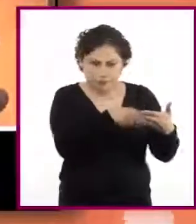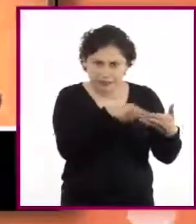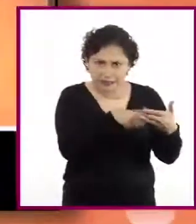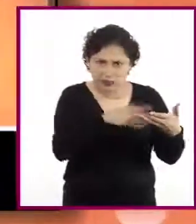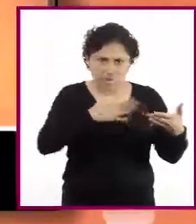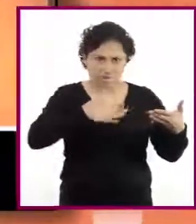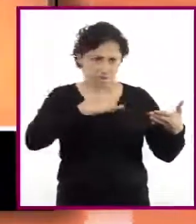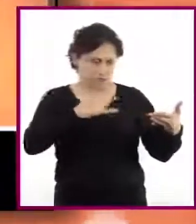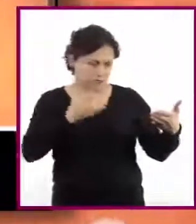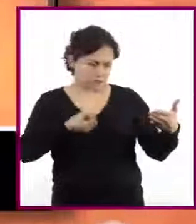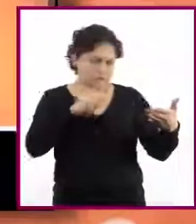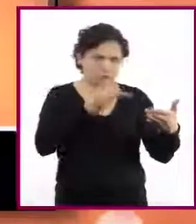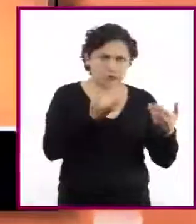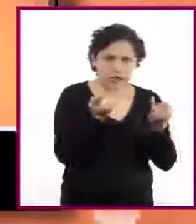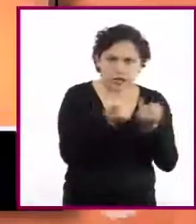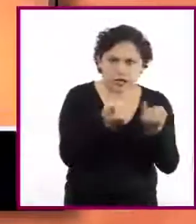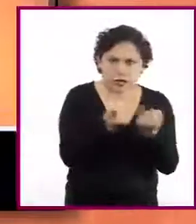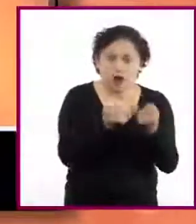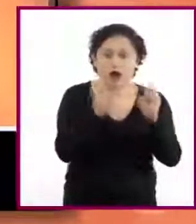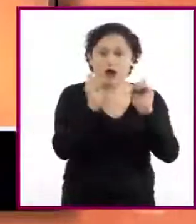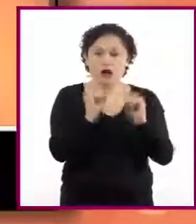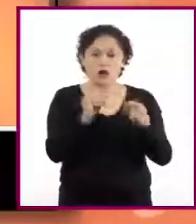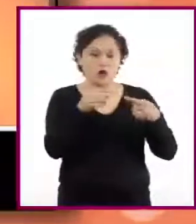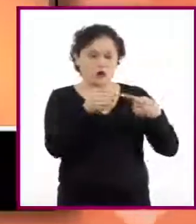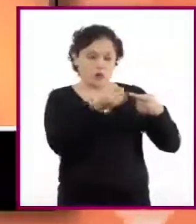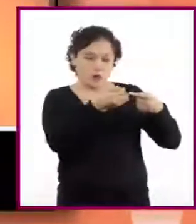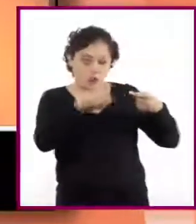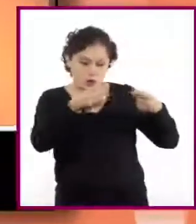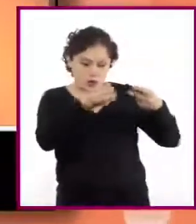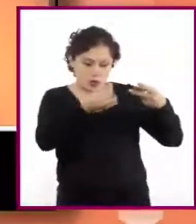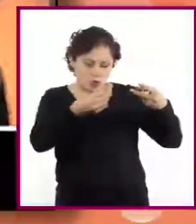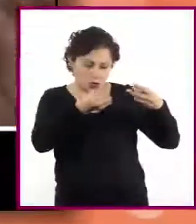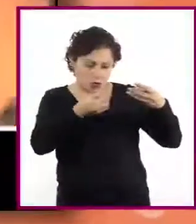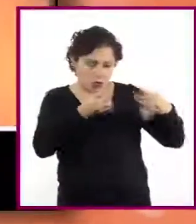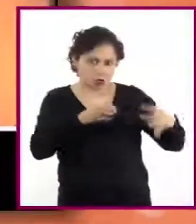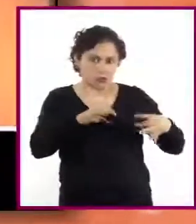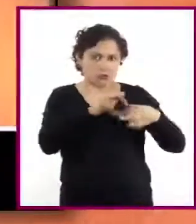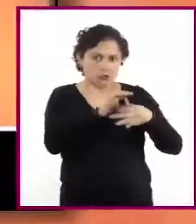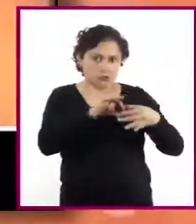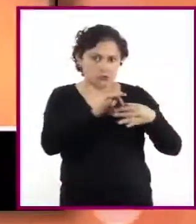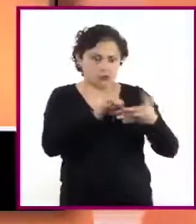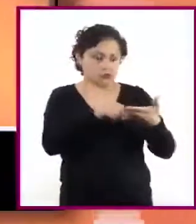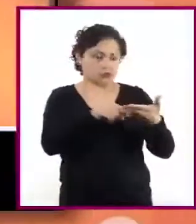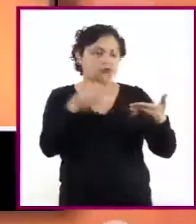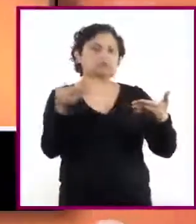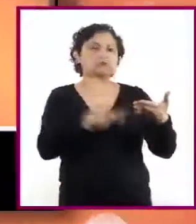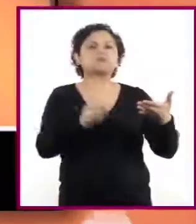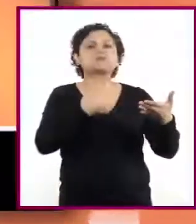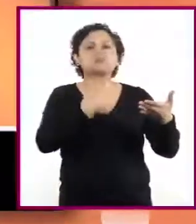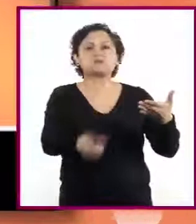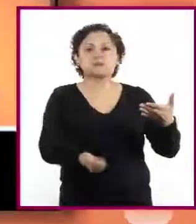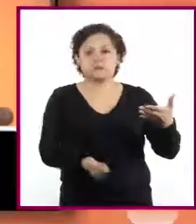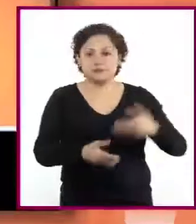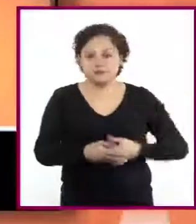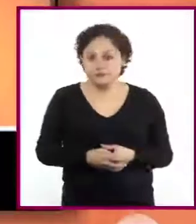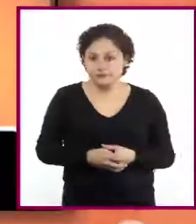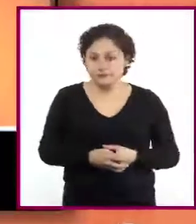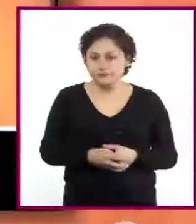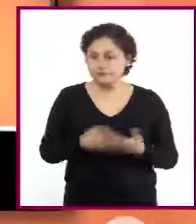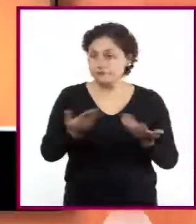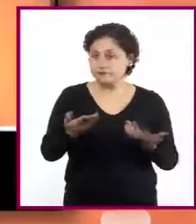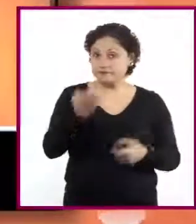el texto. Y después si cada argumento se va hilando de manera adecuada para convencer al otro de lo que estamos diciendo.